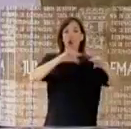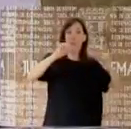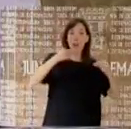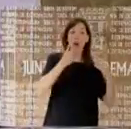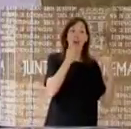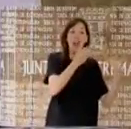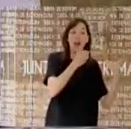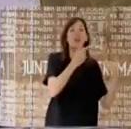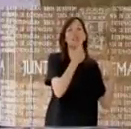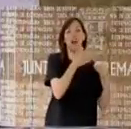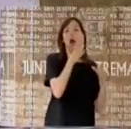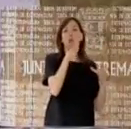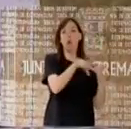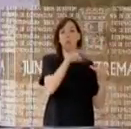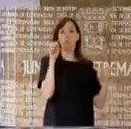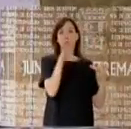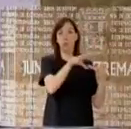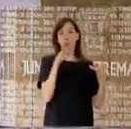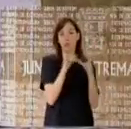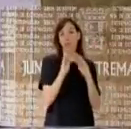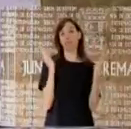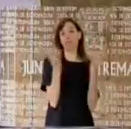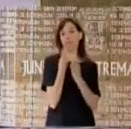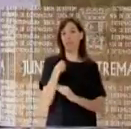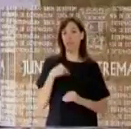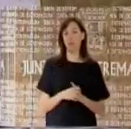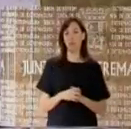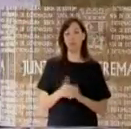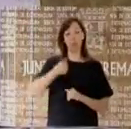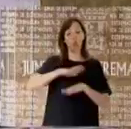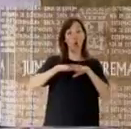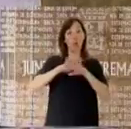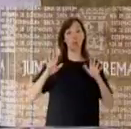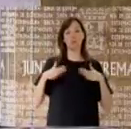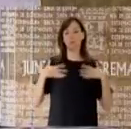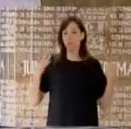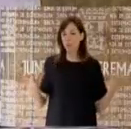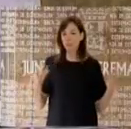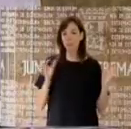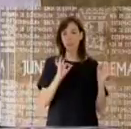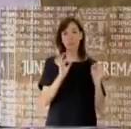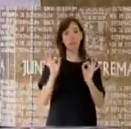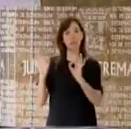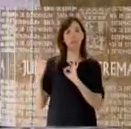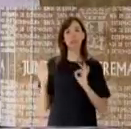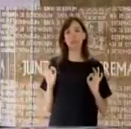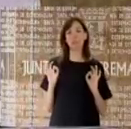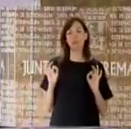existía ni en los nuevos regadíos del plan del Programa de Desarrollo Rural. Frente a eso, trabajo,